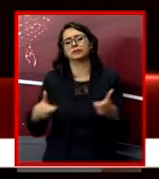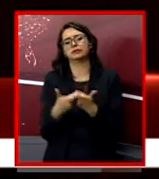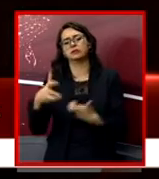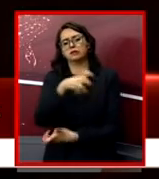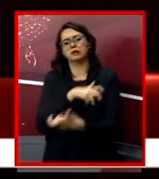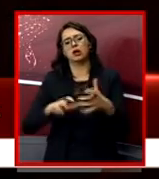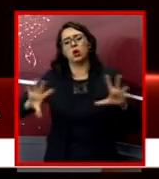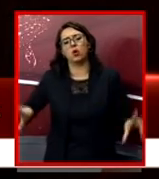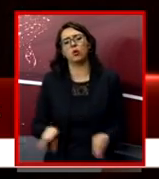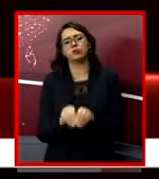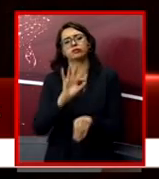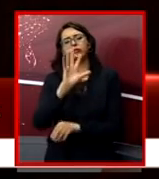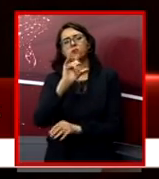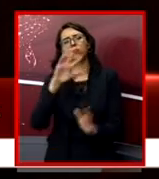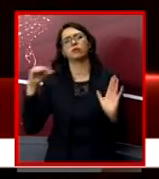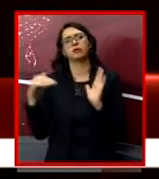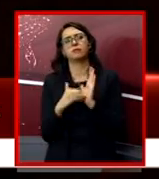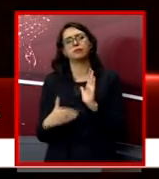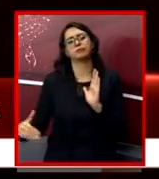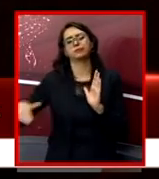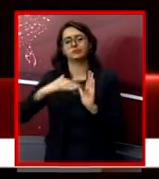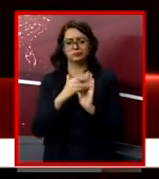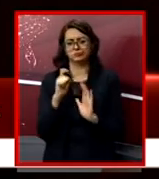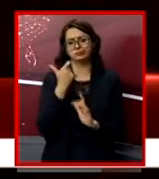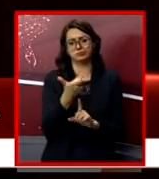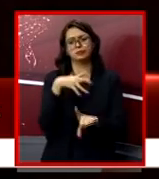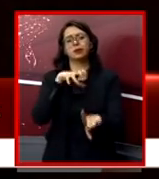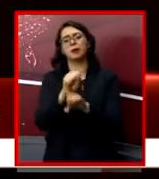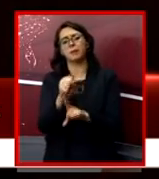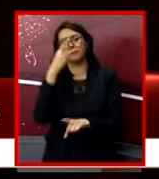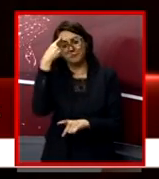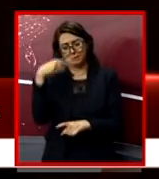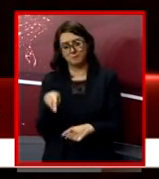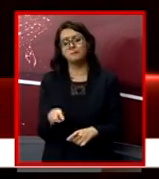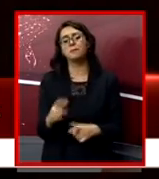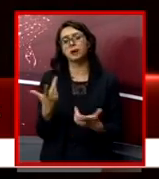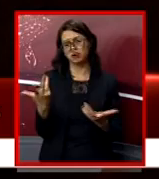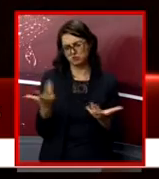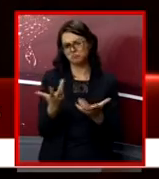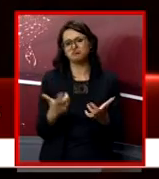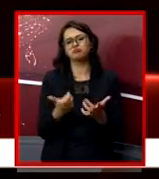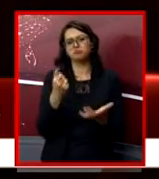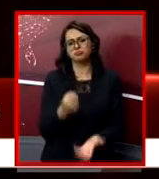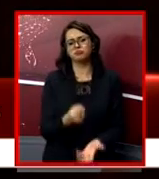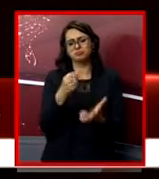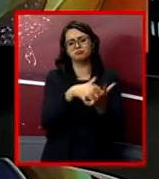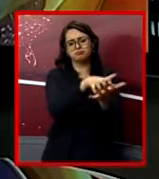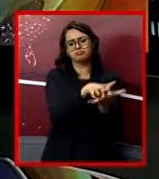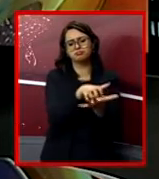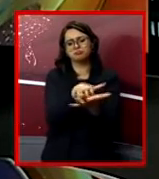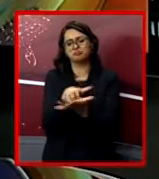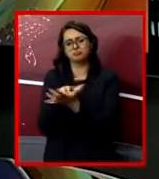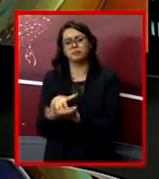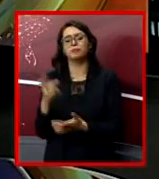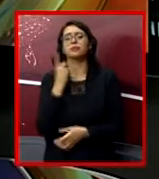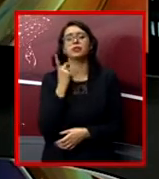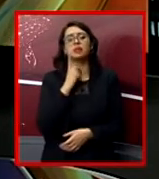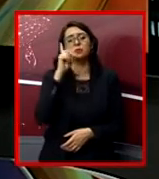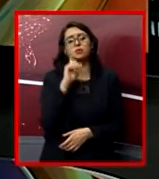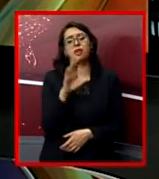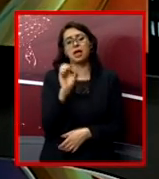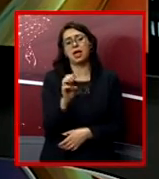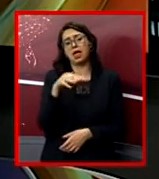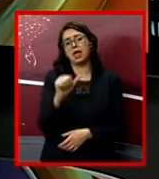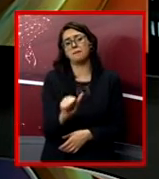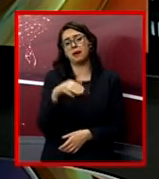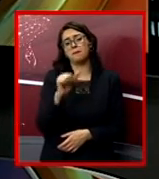alcanzar los 50,000 millones de pesos, realizando diversos ajustes presupuestales. La diputada Emma Margarita